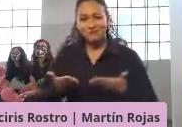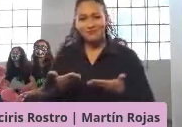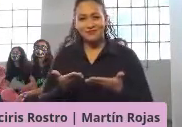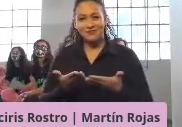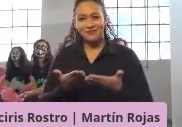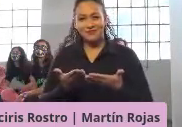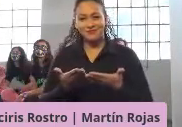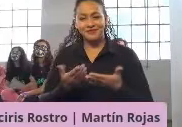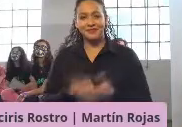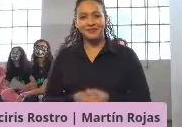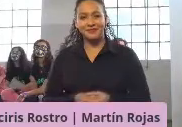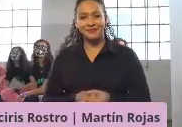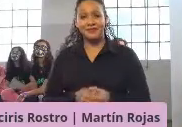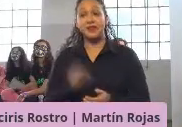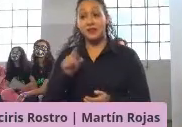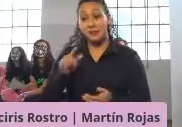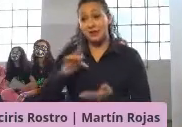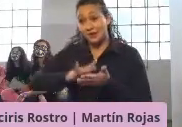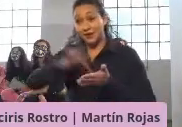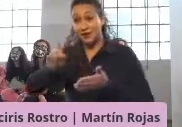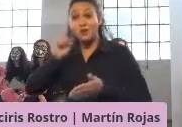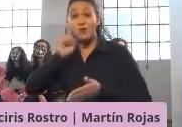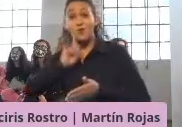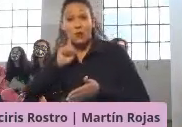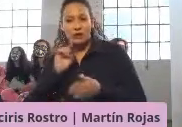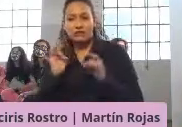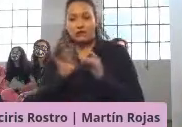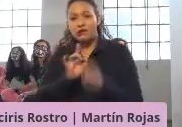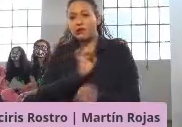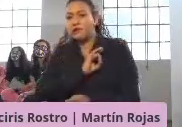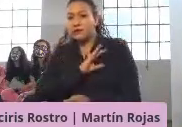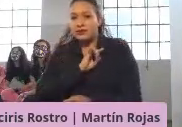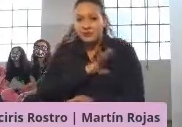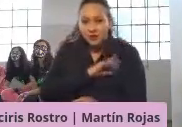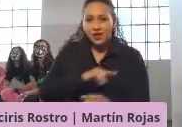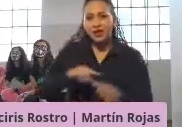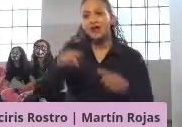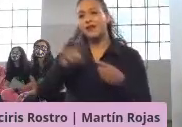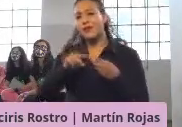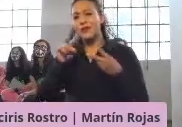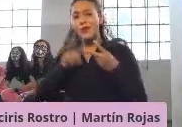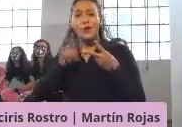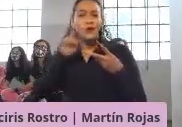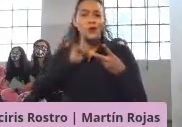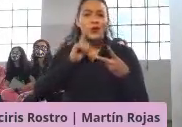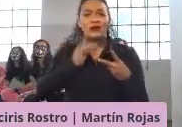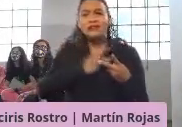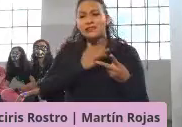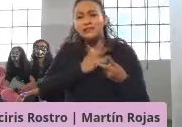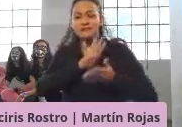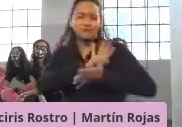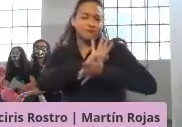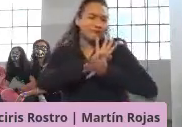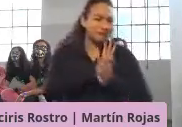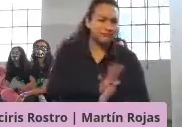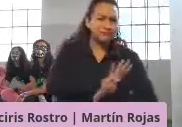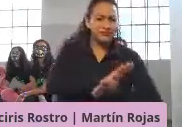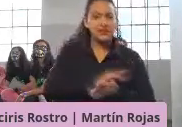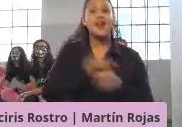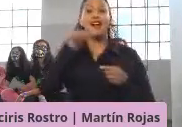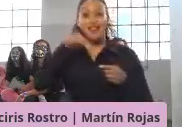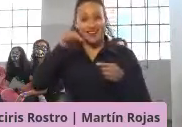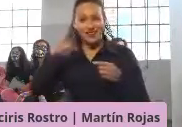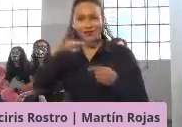titubean, a las que se encuentran temerosas, a las que se piensan solas, a las que se sienten insignificantes. Esta es una